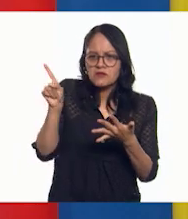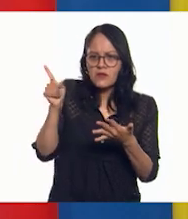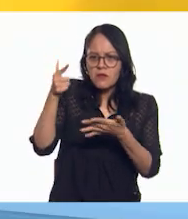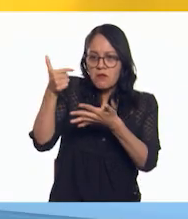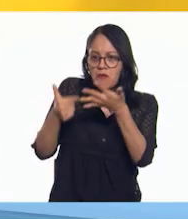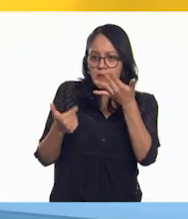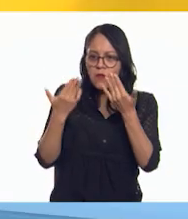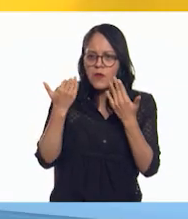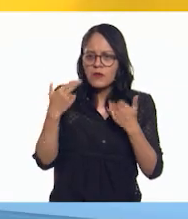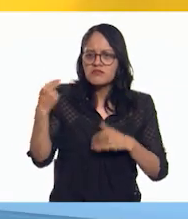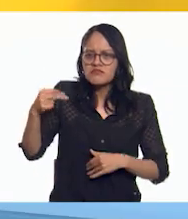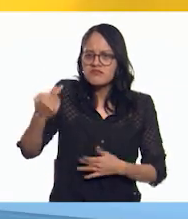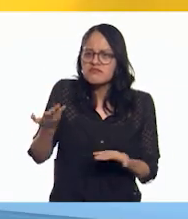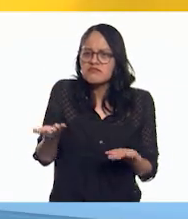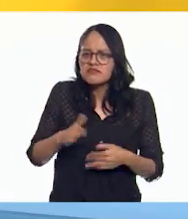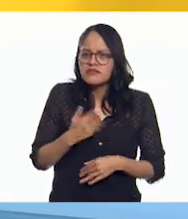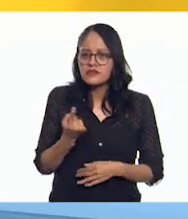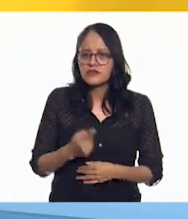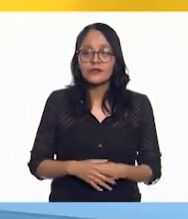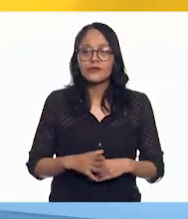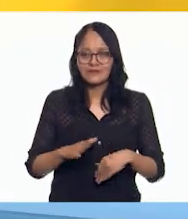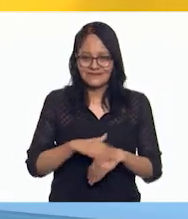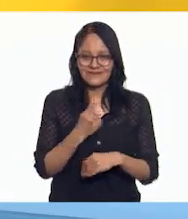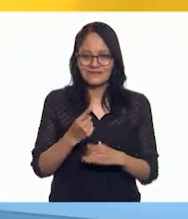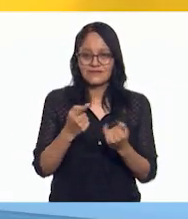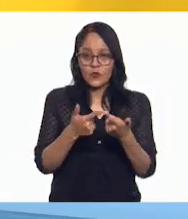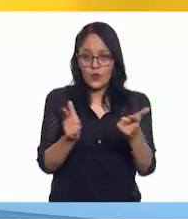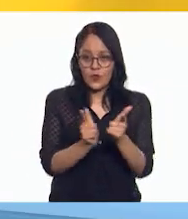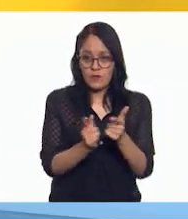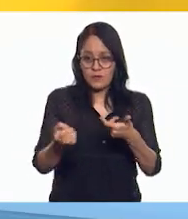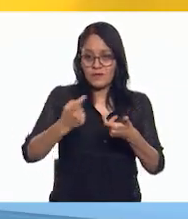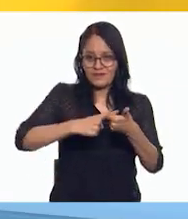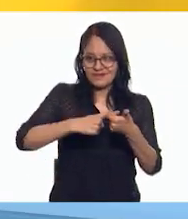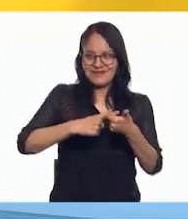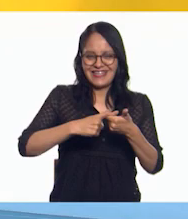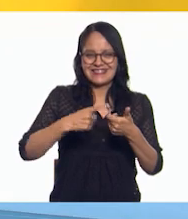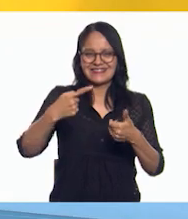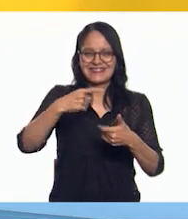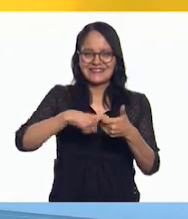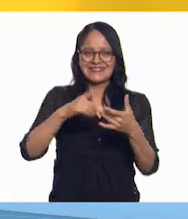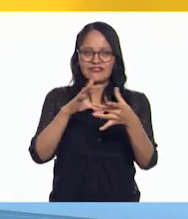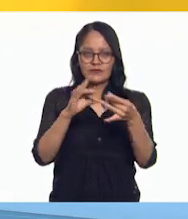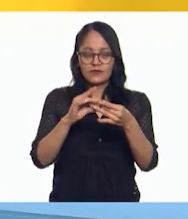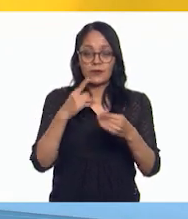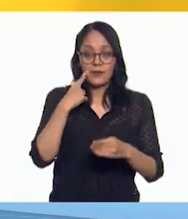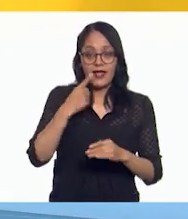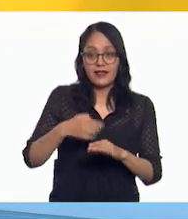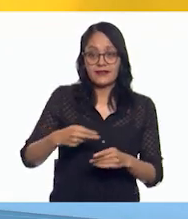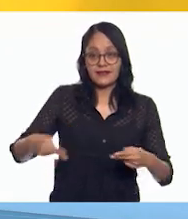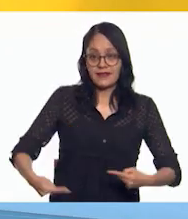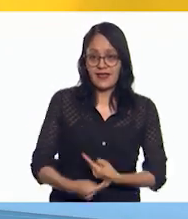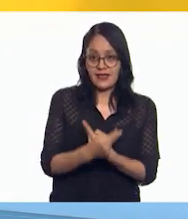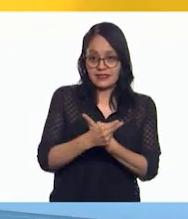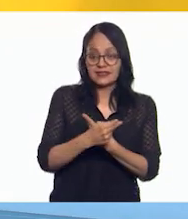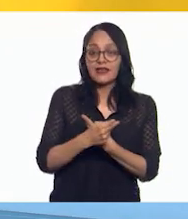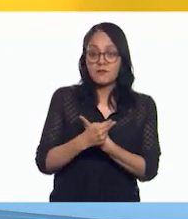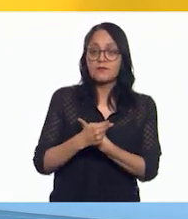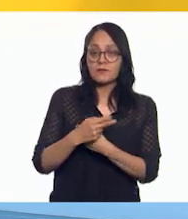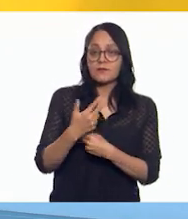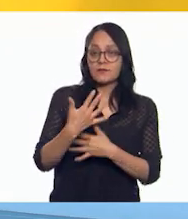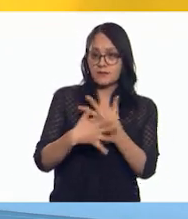contemporáneos? Porque no perteneció a ese grupo. De hecho, él nació entre 15 y 20 años después que